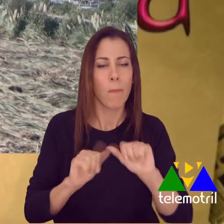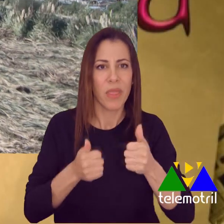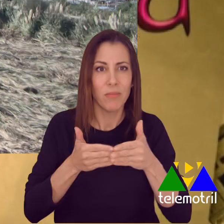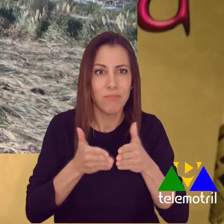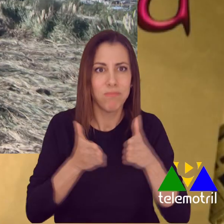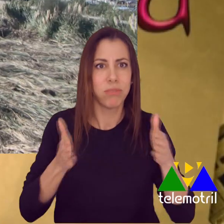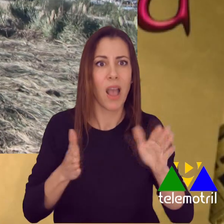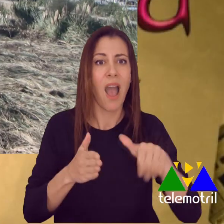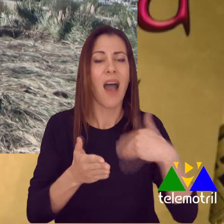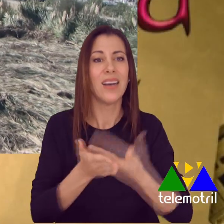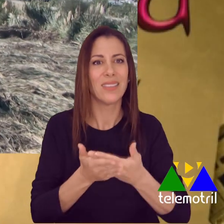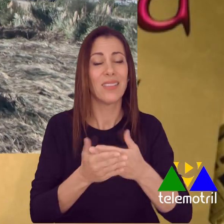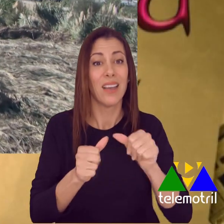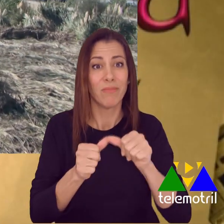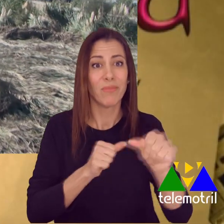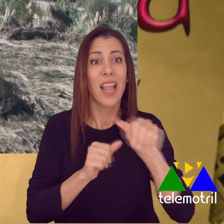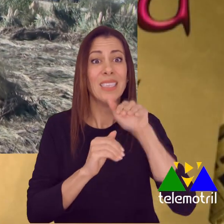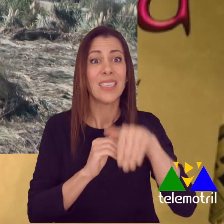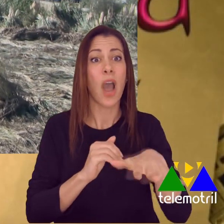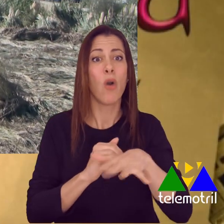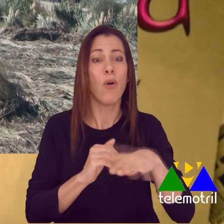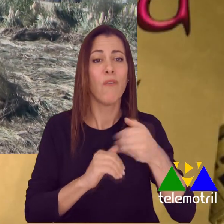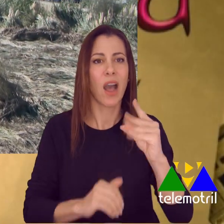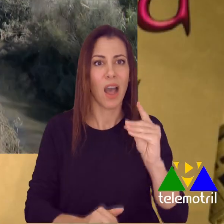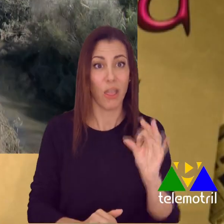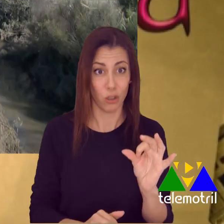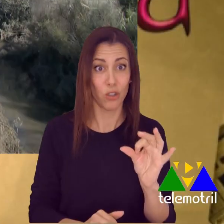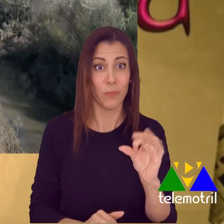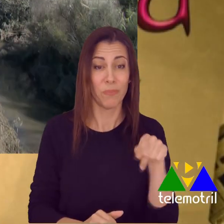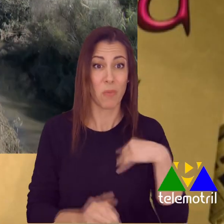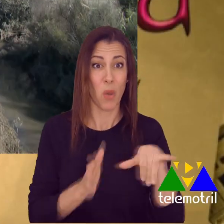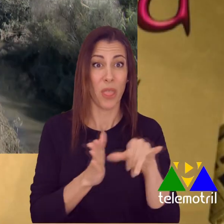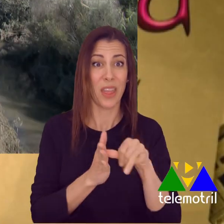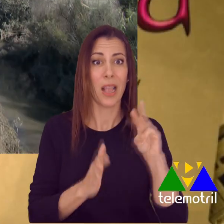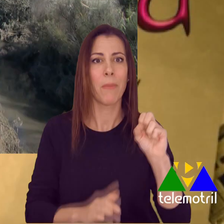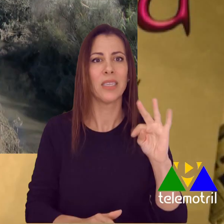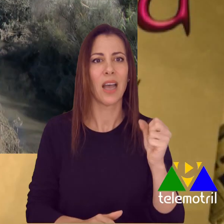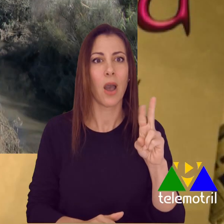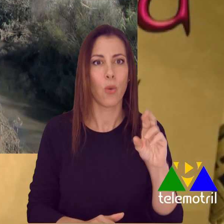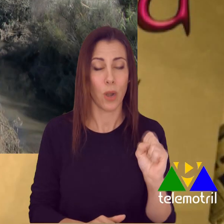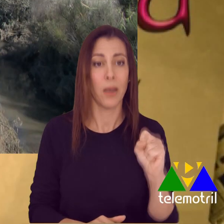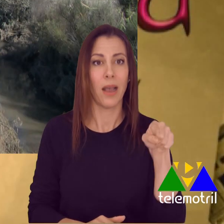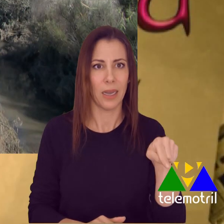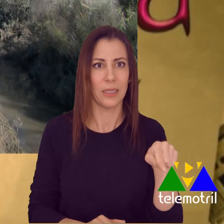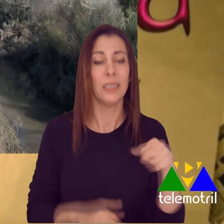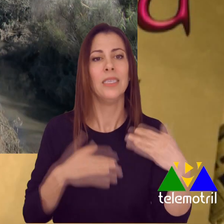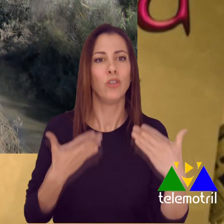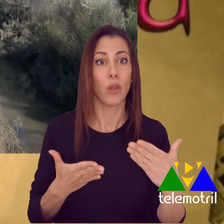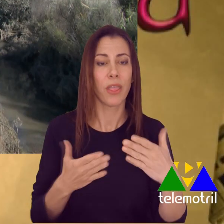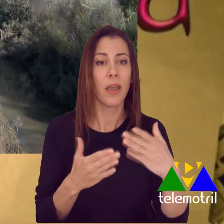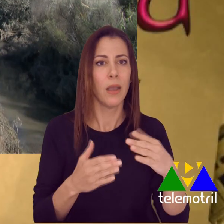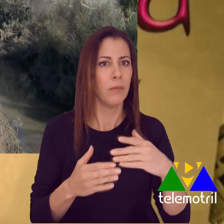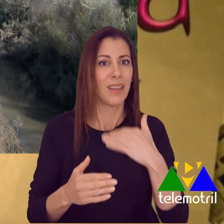del Tajo de los Vados, a partir de lo que vimos en la Vega Pataura, se abría en la desembocadura que llegaba prácticamente desde el